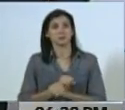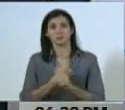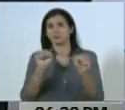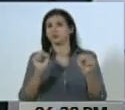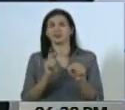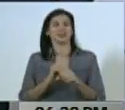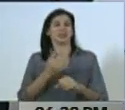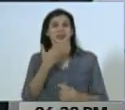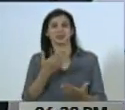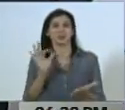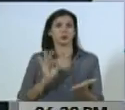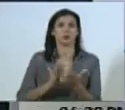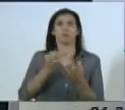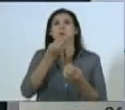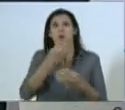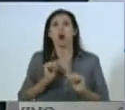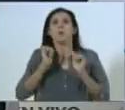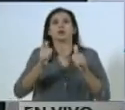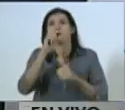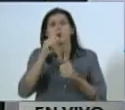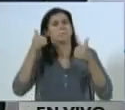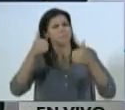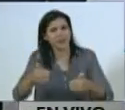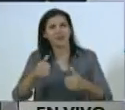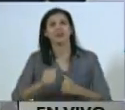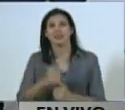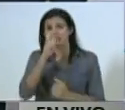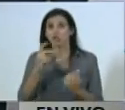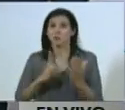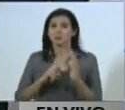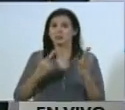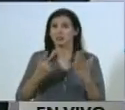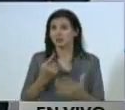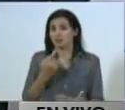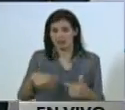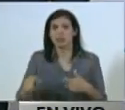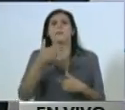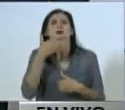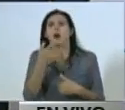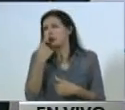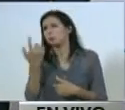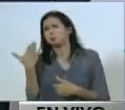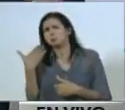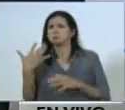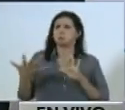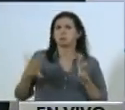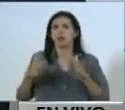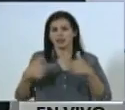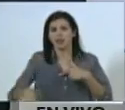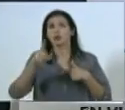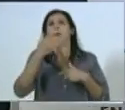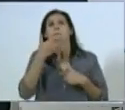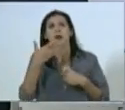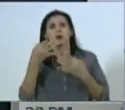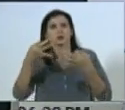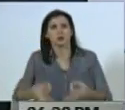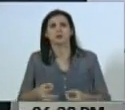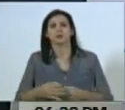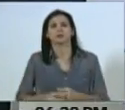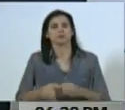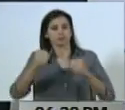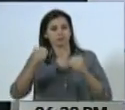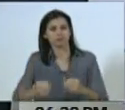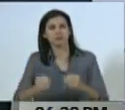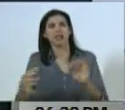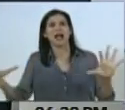aquí estamos trabajando. Estoy seguro que este año va a ser mejor que el 2016. Y va a ser un año histórico, va a ser el año de consolidación de la